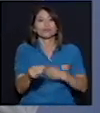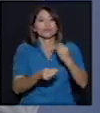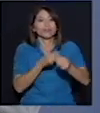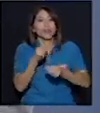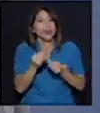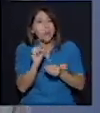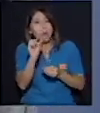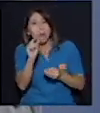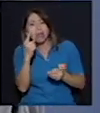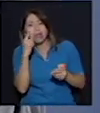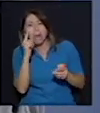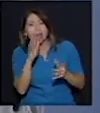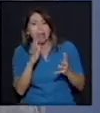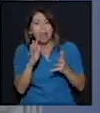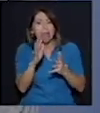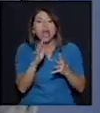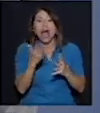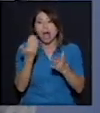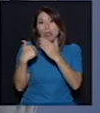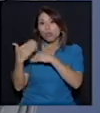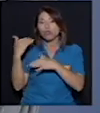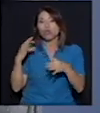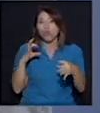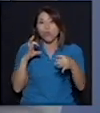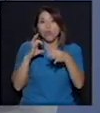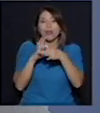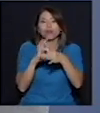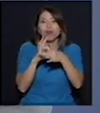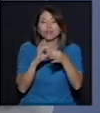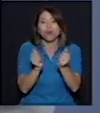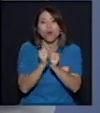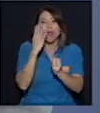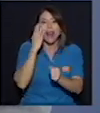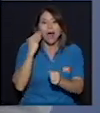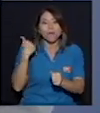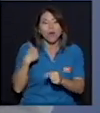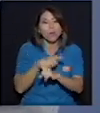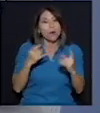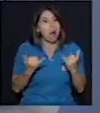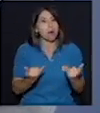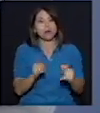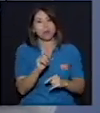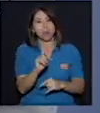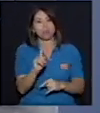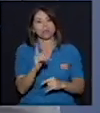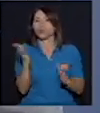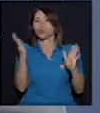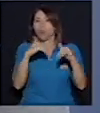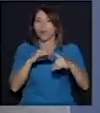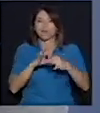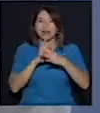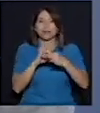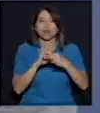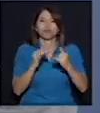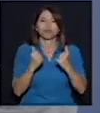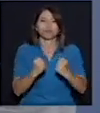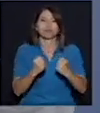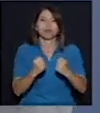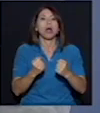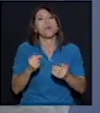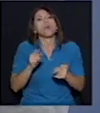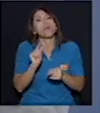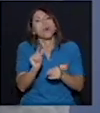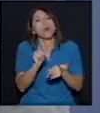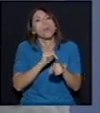desdibujan un poquito, tuvieron relación con el abuelo, ahora ya no, no hay tanta relación. Un poco a los políticos profesionales, entre